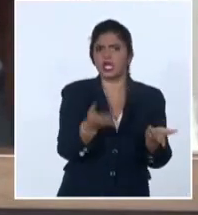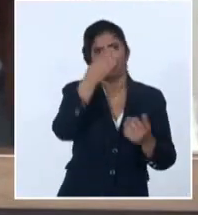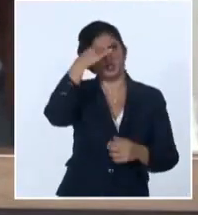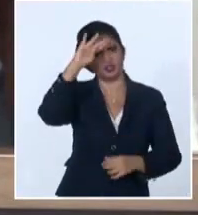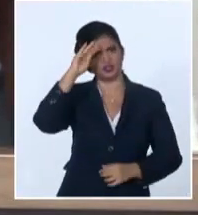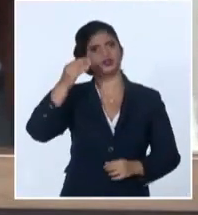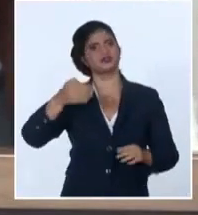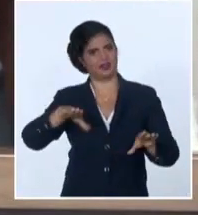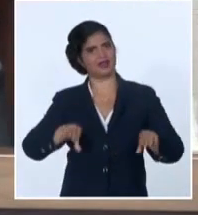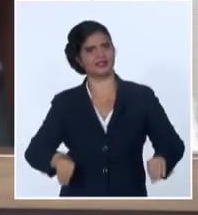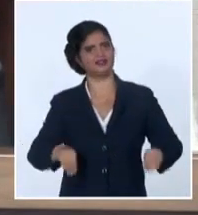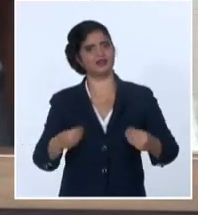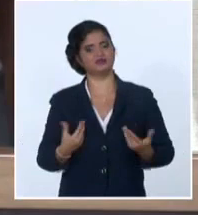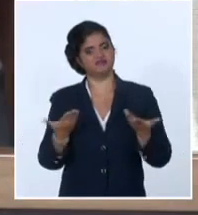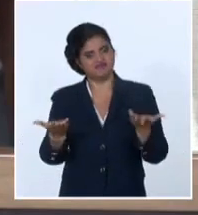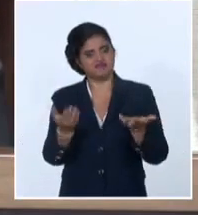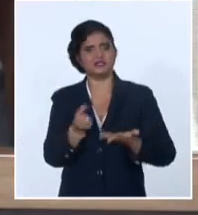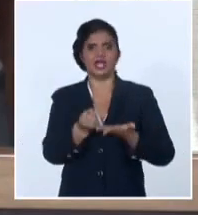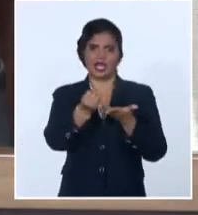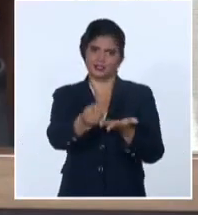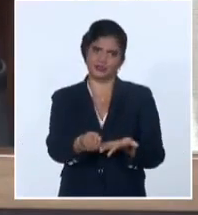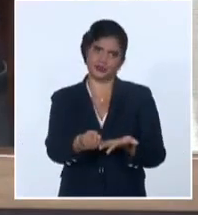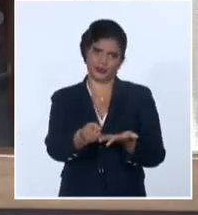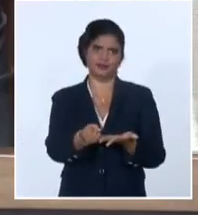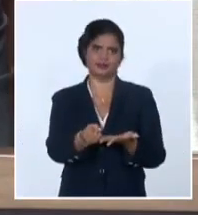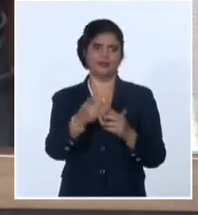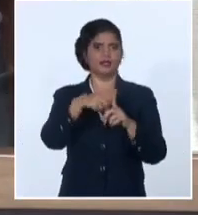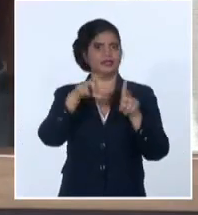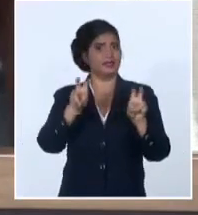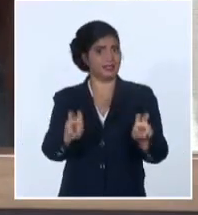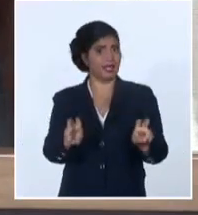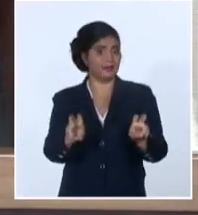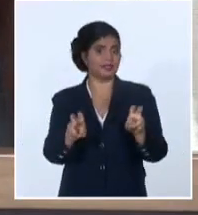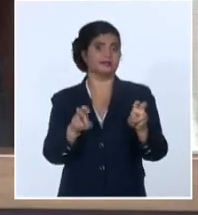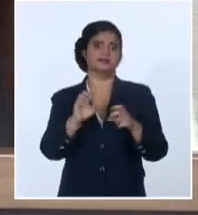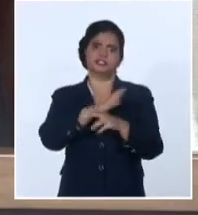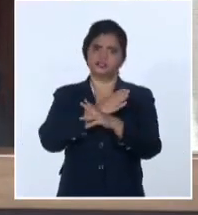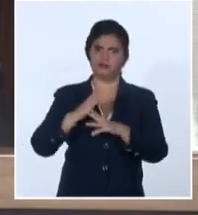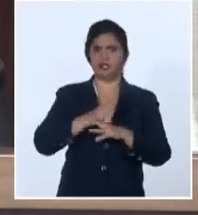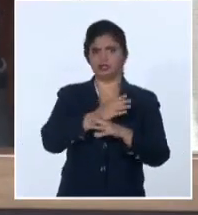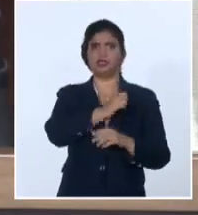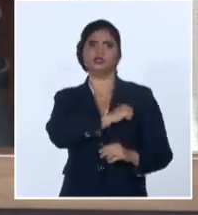principal inversión que un país puede hacer, o sea, la calificación